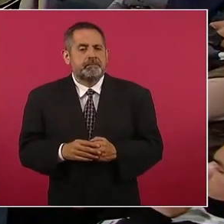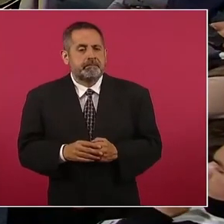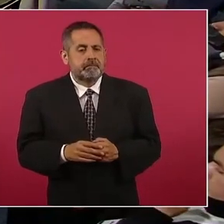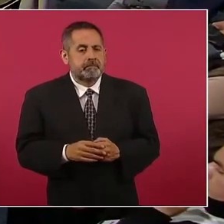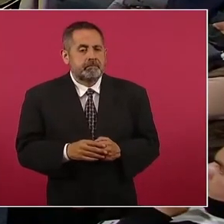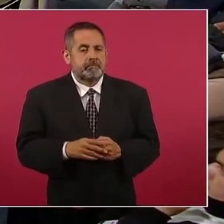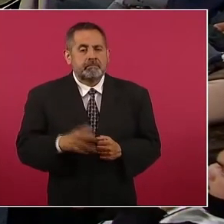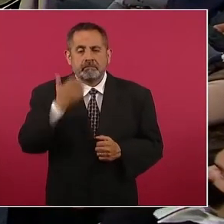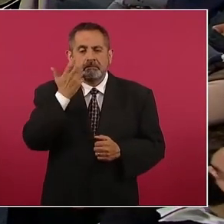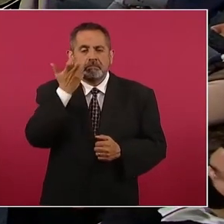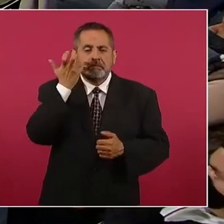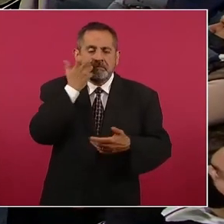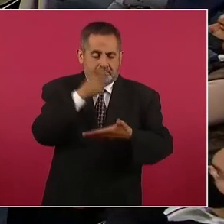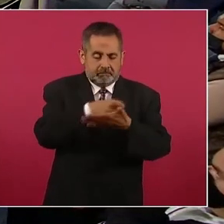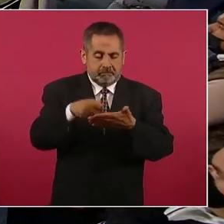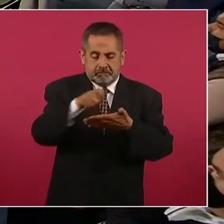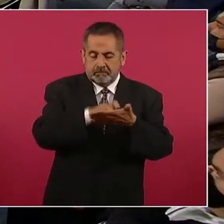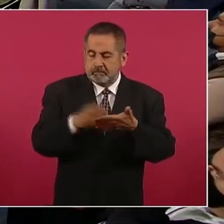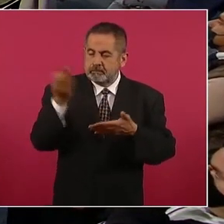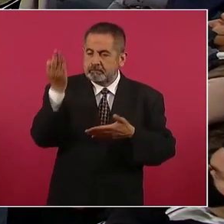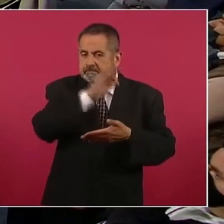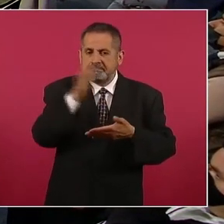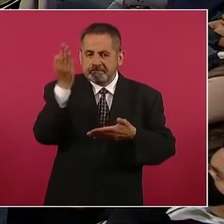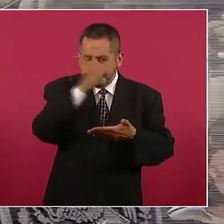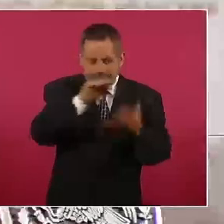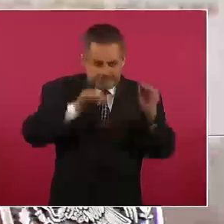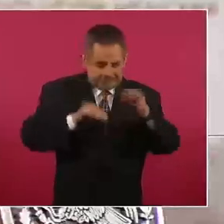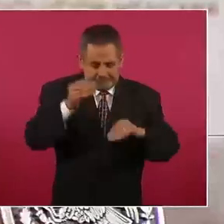se rayaban boletas y se falsificaban actas.